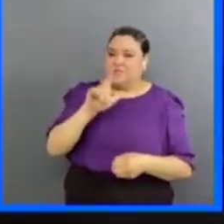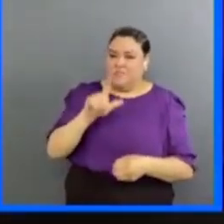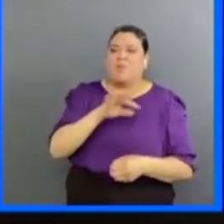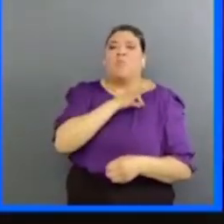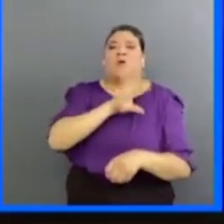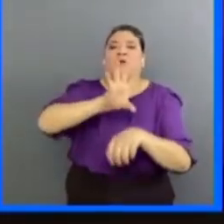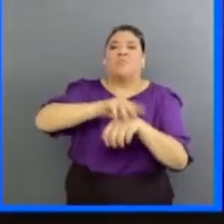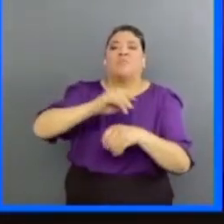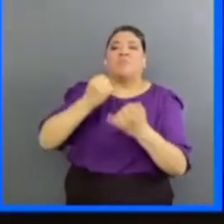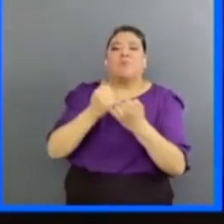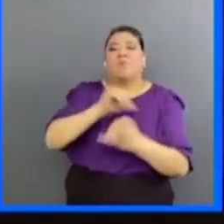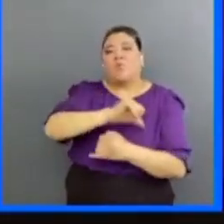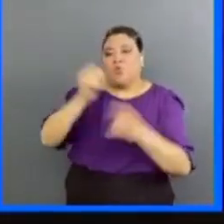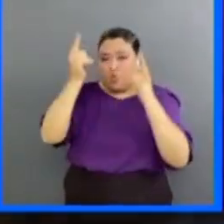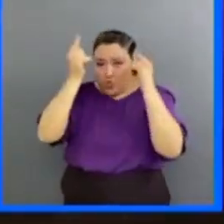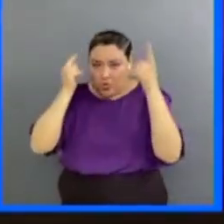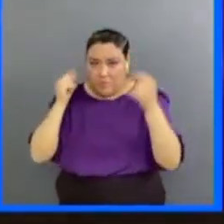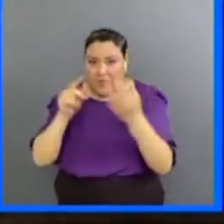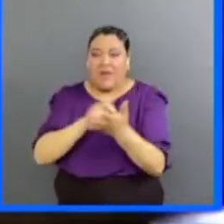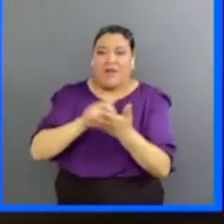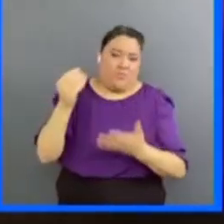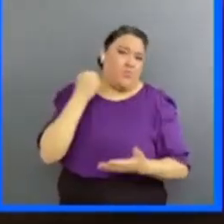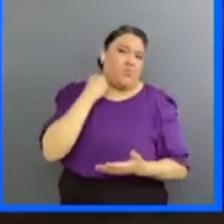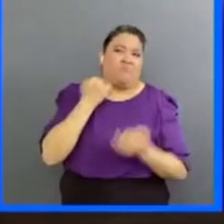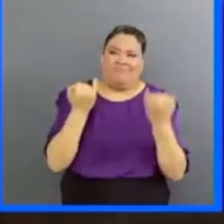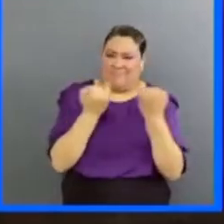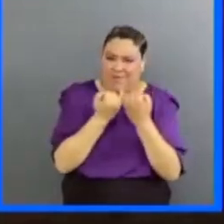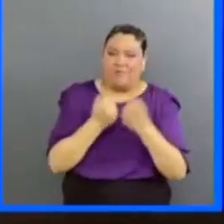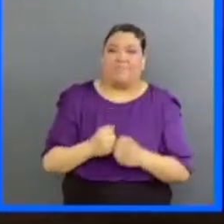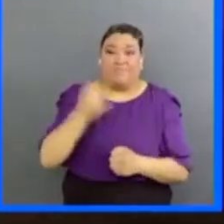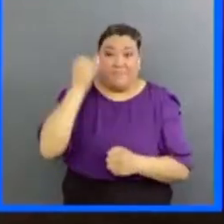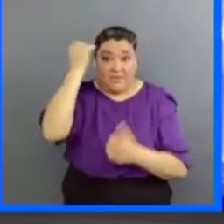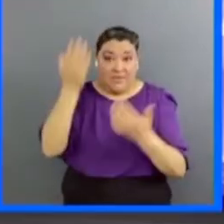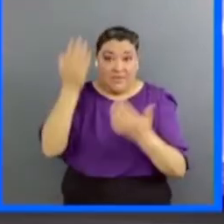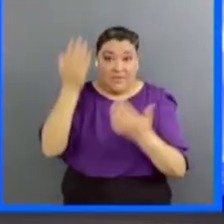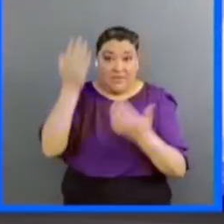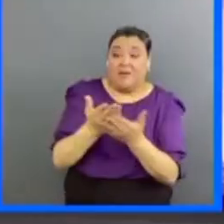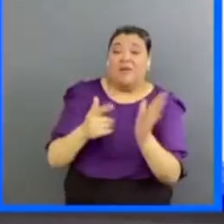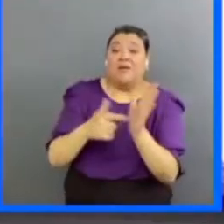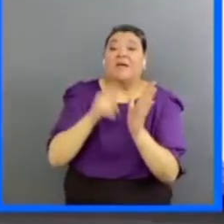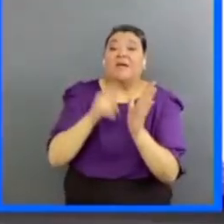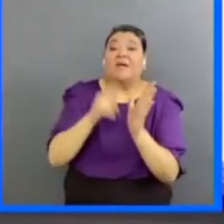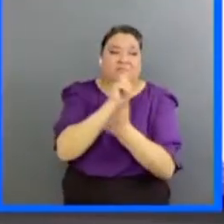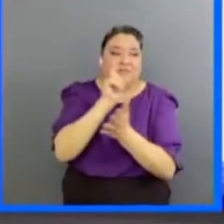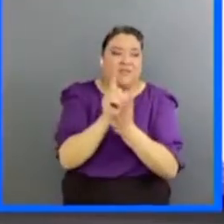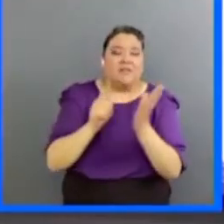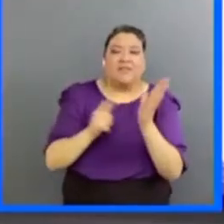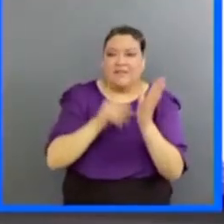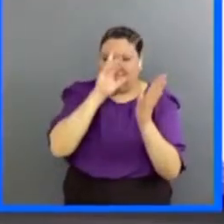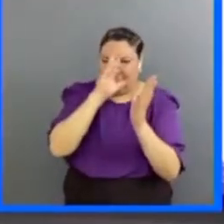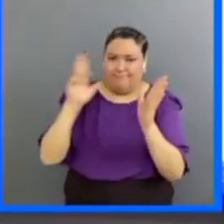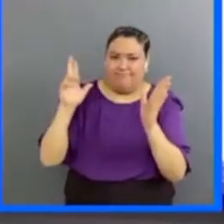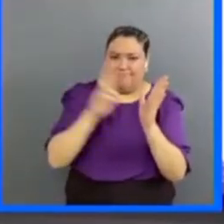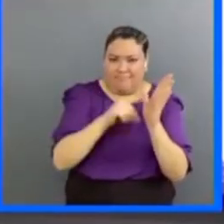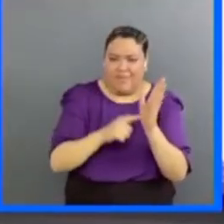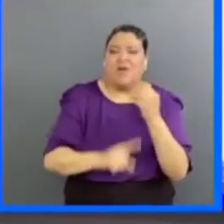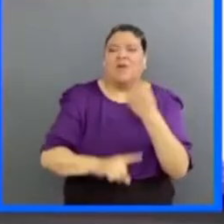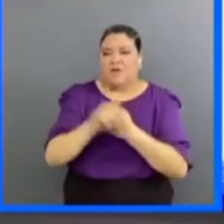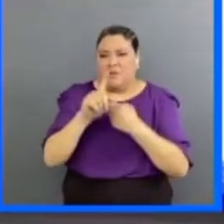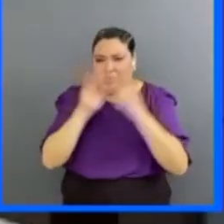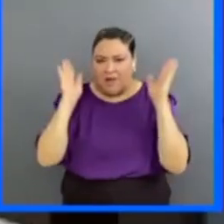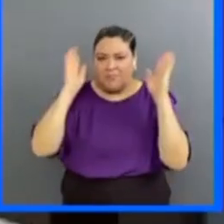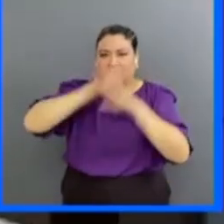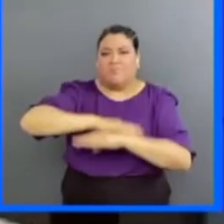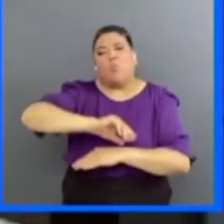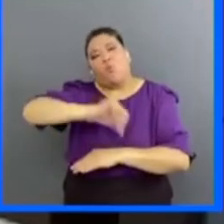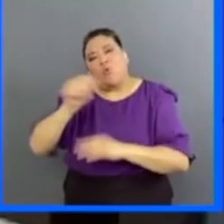personas egresadas en Derecho. Esta propuesta, indicó, reconoce los avances normativos y científicos en la resolución pacífica de conflictos,